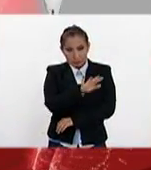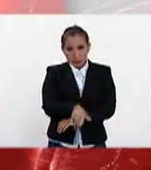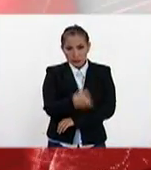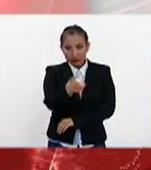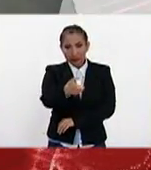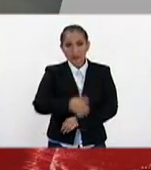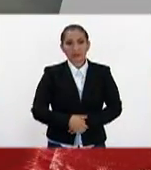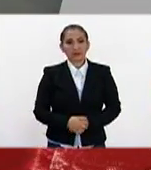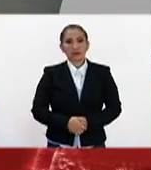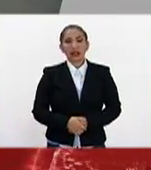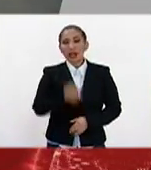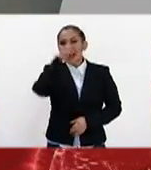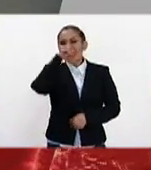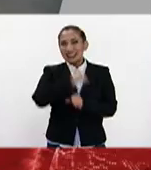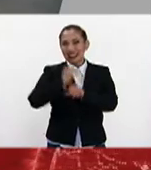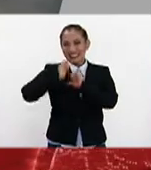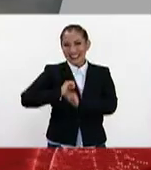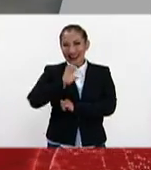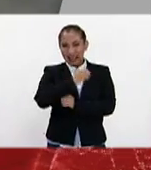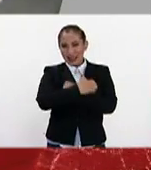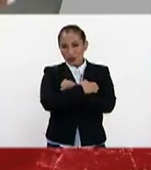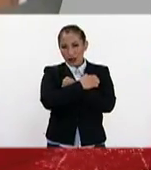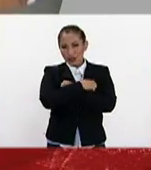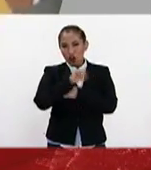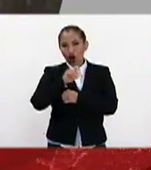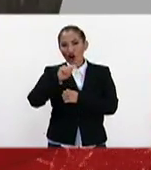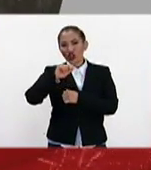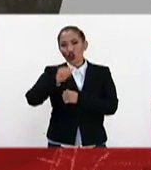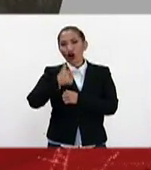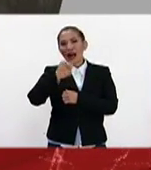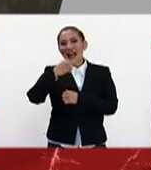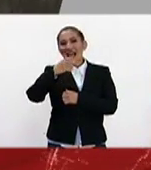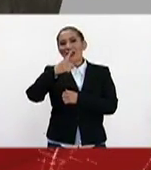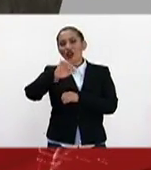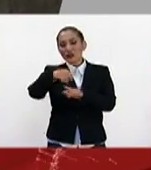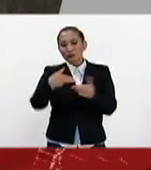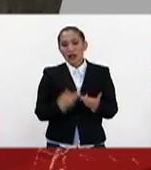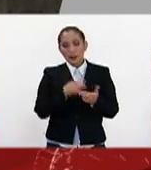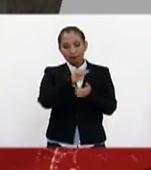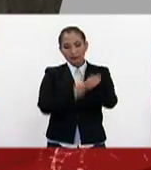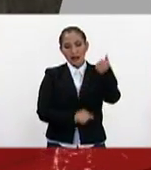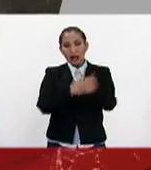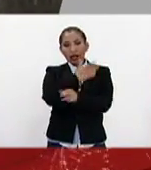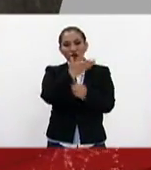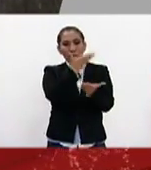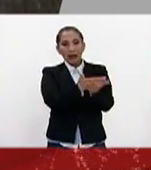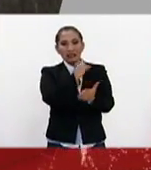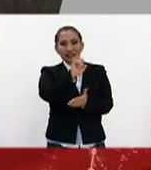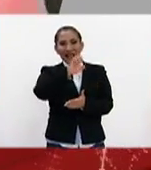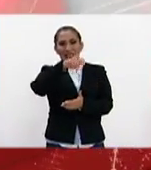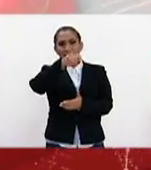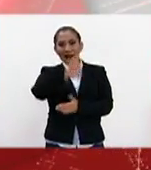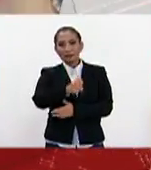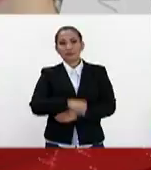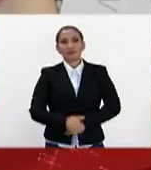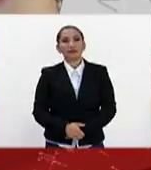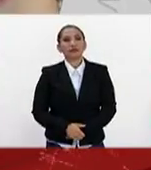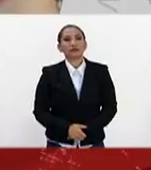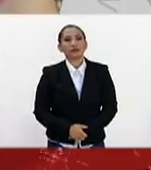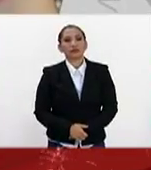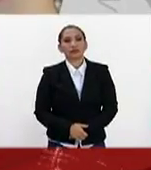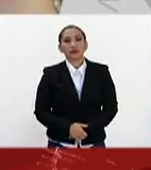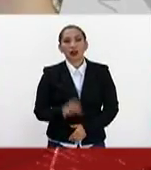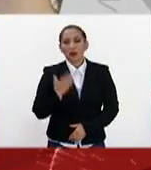condolencias. El secretario de Educación Pública, Otto Granados, recibe el pliego nacional de demandas del CENTE.